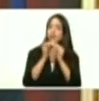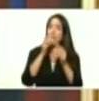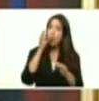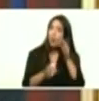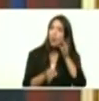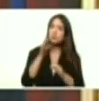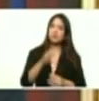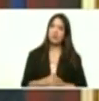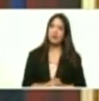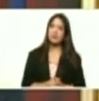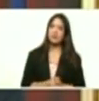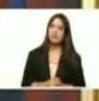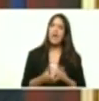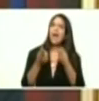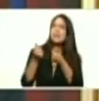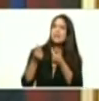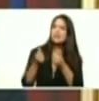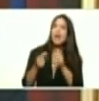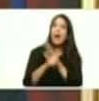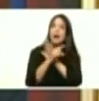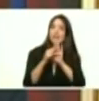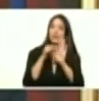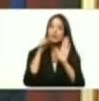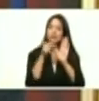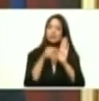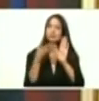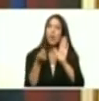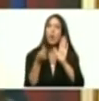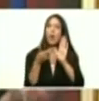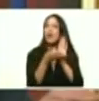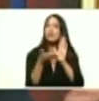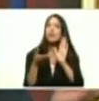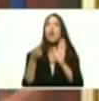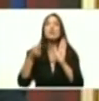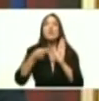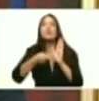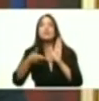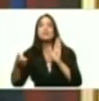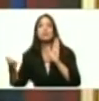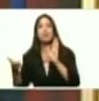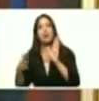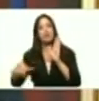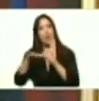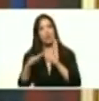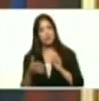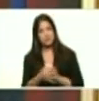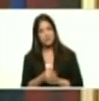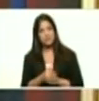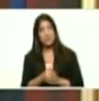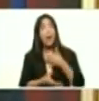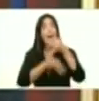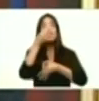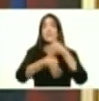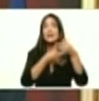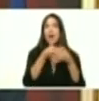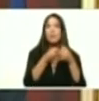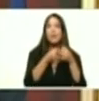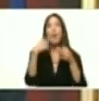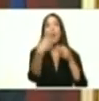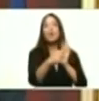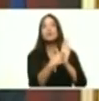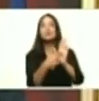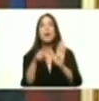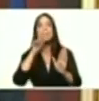justa, y la platica que el artículo dio, cuánto dio y dónde lo invertimos. Así matamos tanta mentira